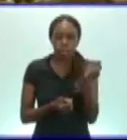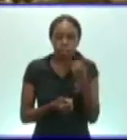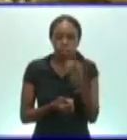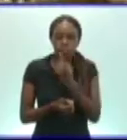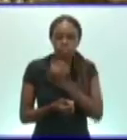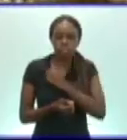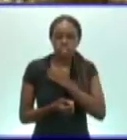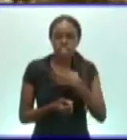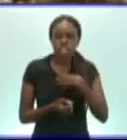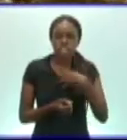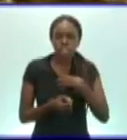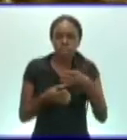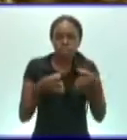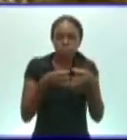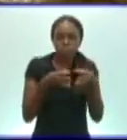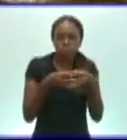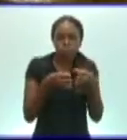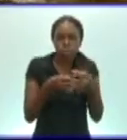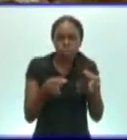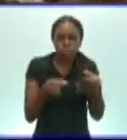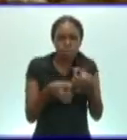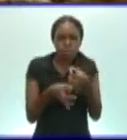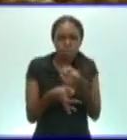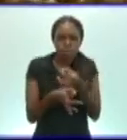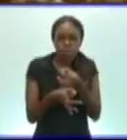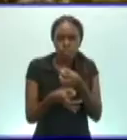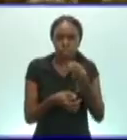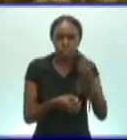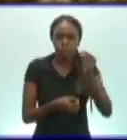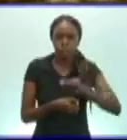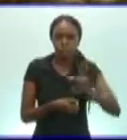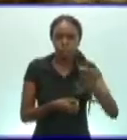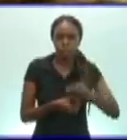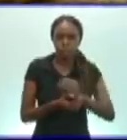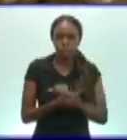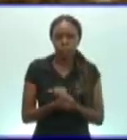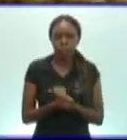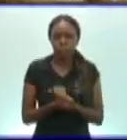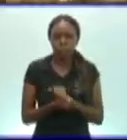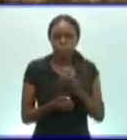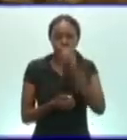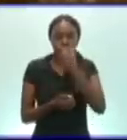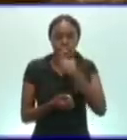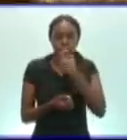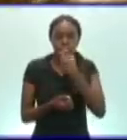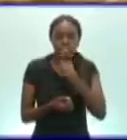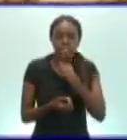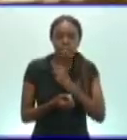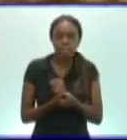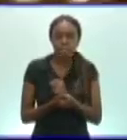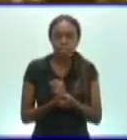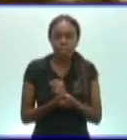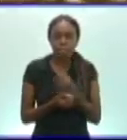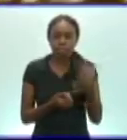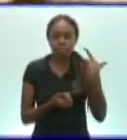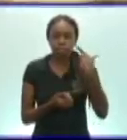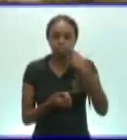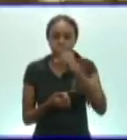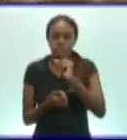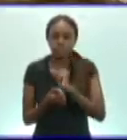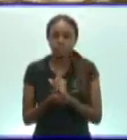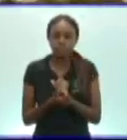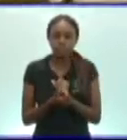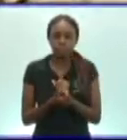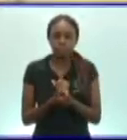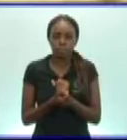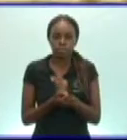de hombres. Alguien habla de la derrota del alzamiento. Céspedes responde airado. Aún